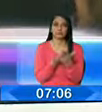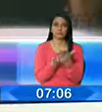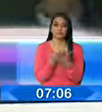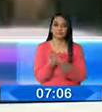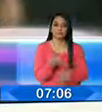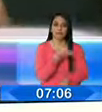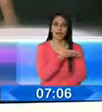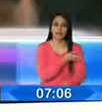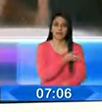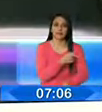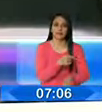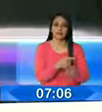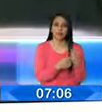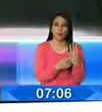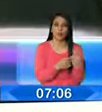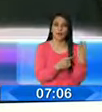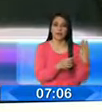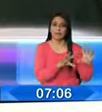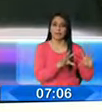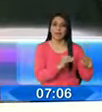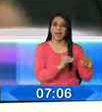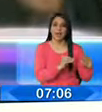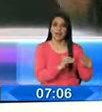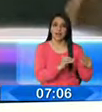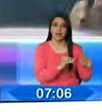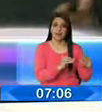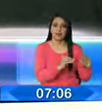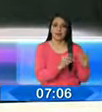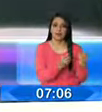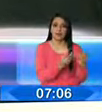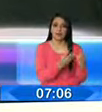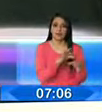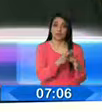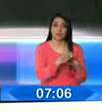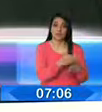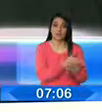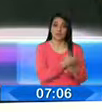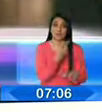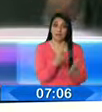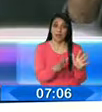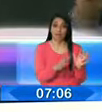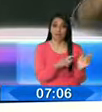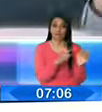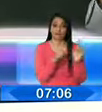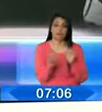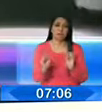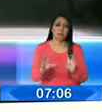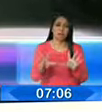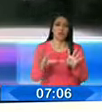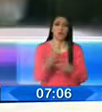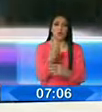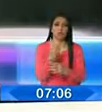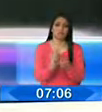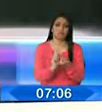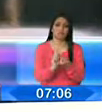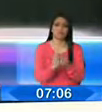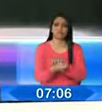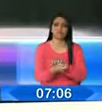al apagón electoral y cómo luego del apagón electoral cambiaron